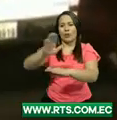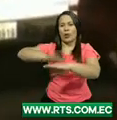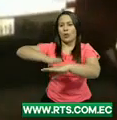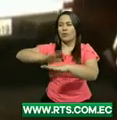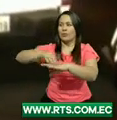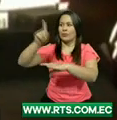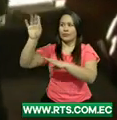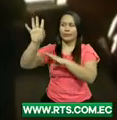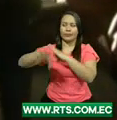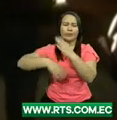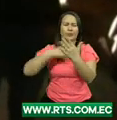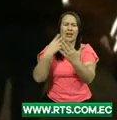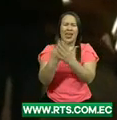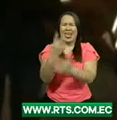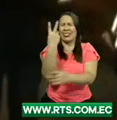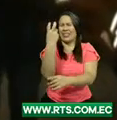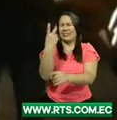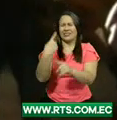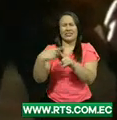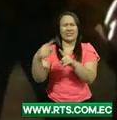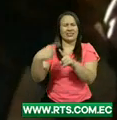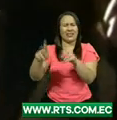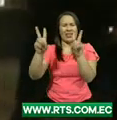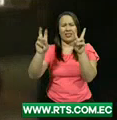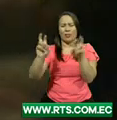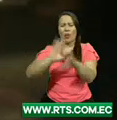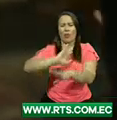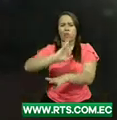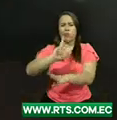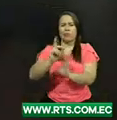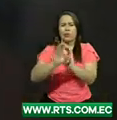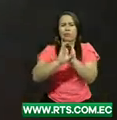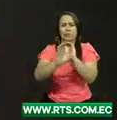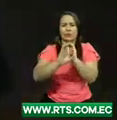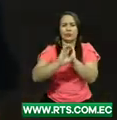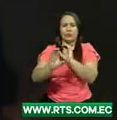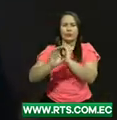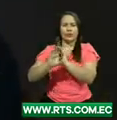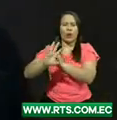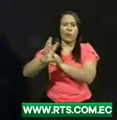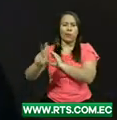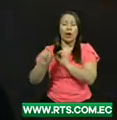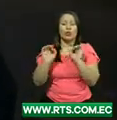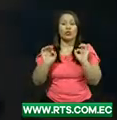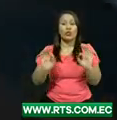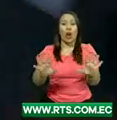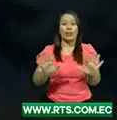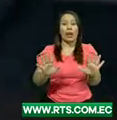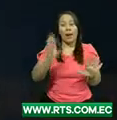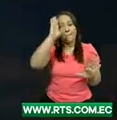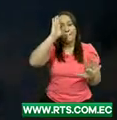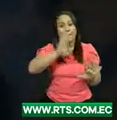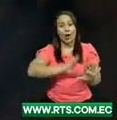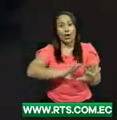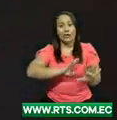y una docena de asaltos bajo la misma modalidad ventajosamente nadie se atrevió a enfrentarlos la agresividad con